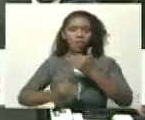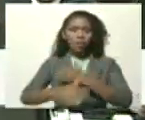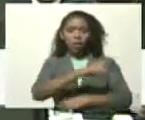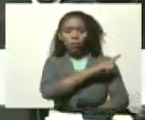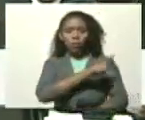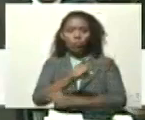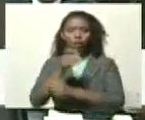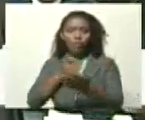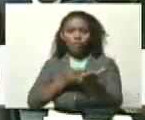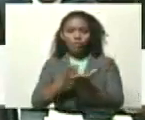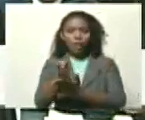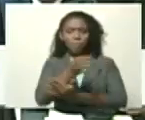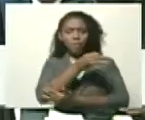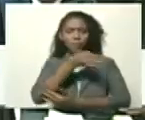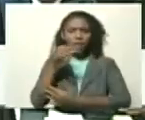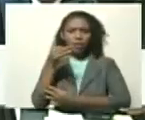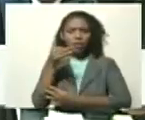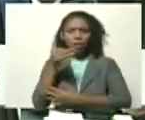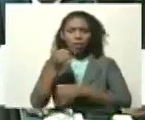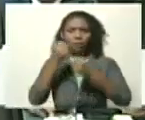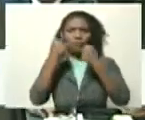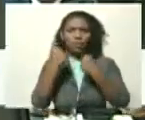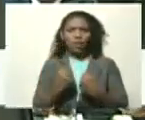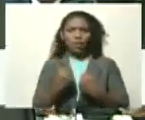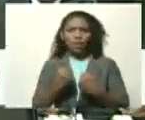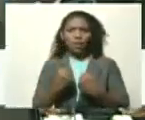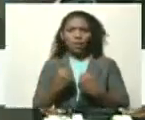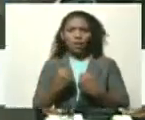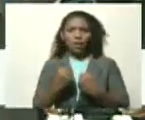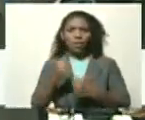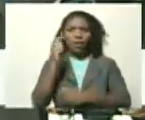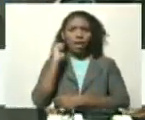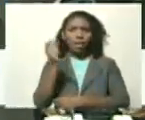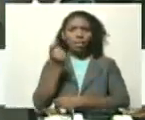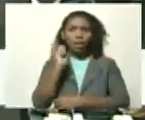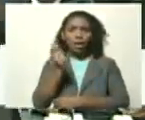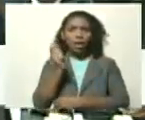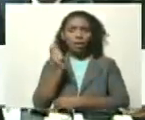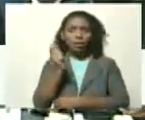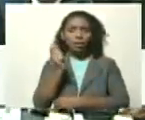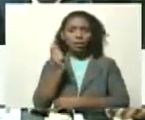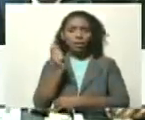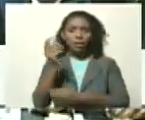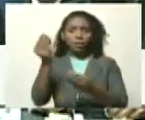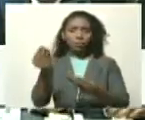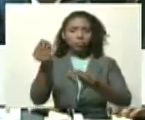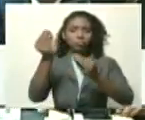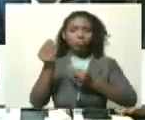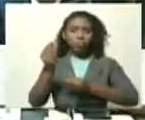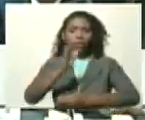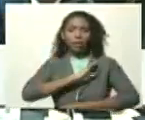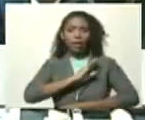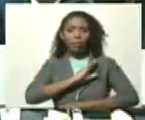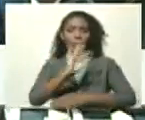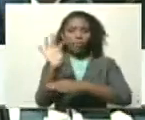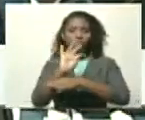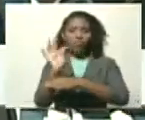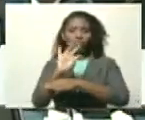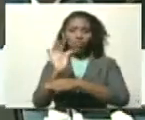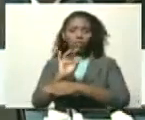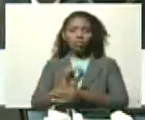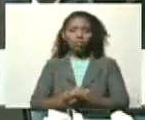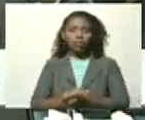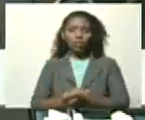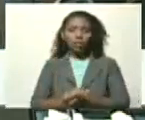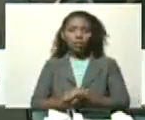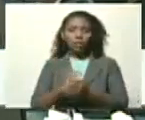fiel, exacto y estricto de las tareas encomendadas que tenemos en función de